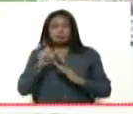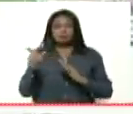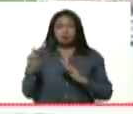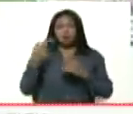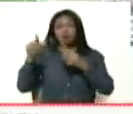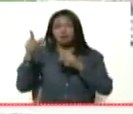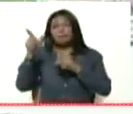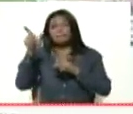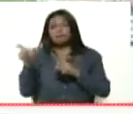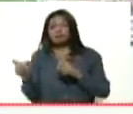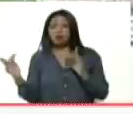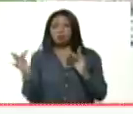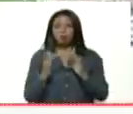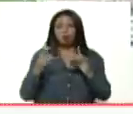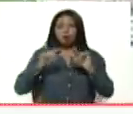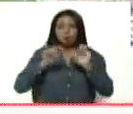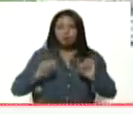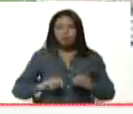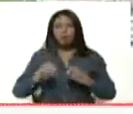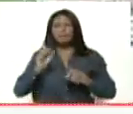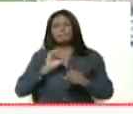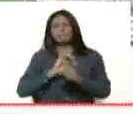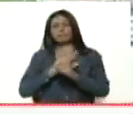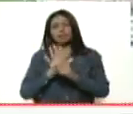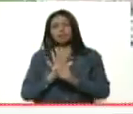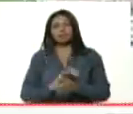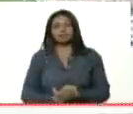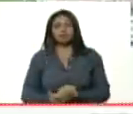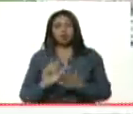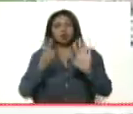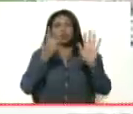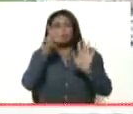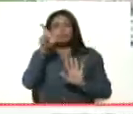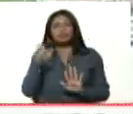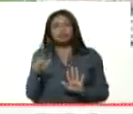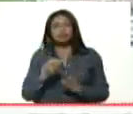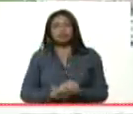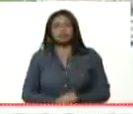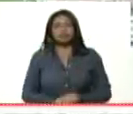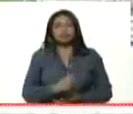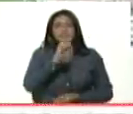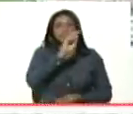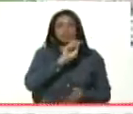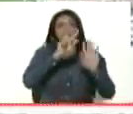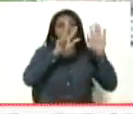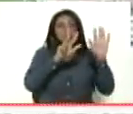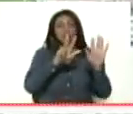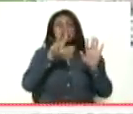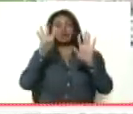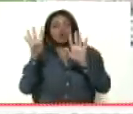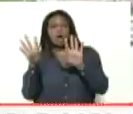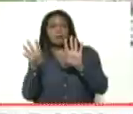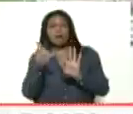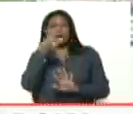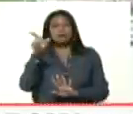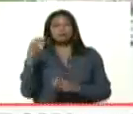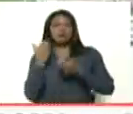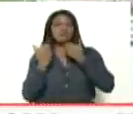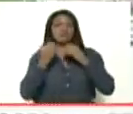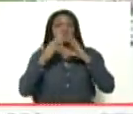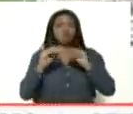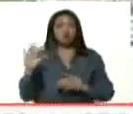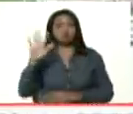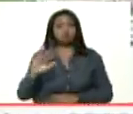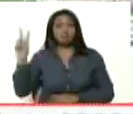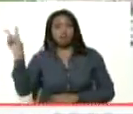comunitaria. El octavo caso del día de hoy, que nos coloca en 189 casos para toda Venezuela, es